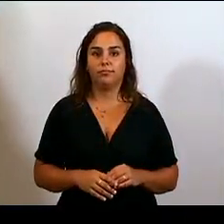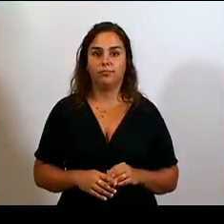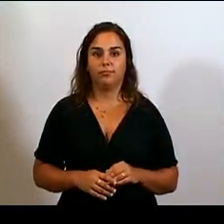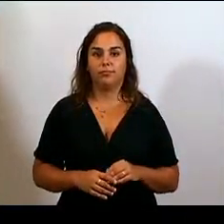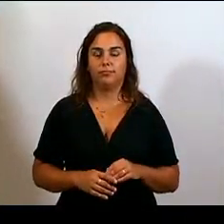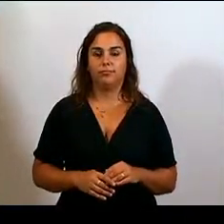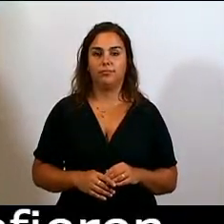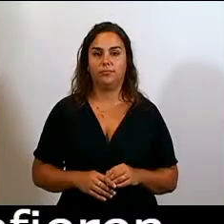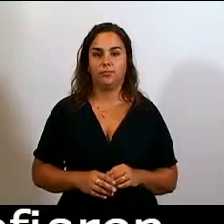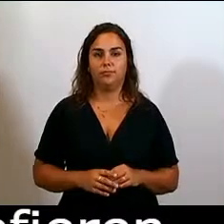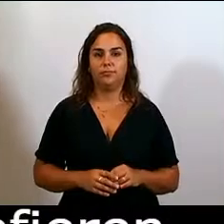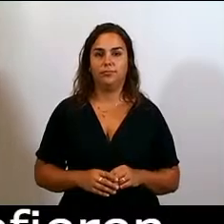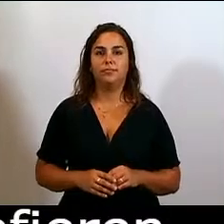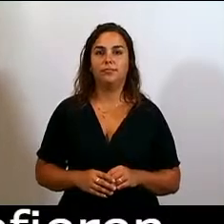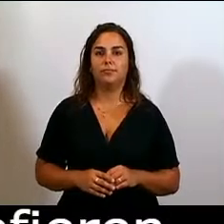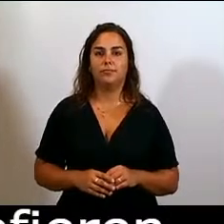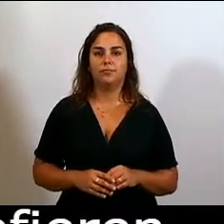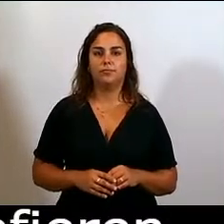Sí.